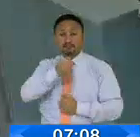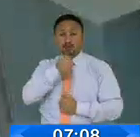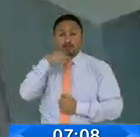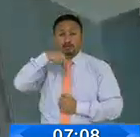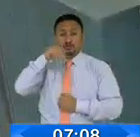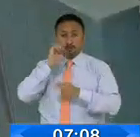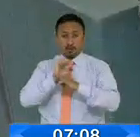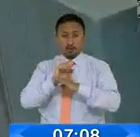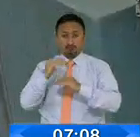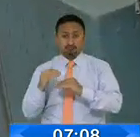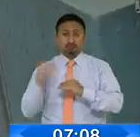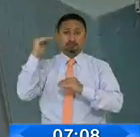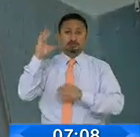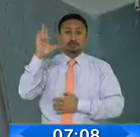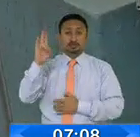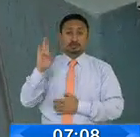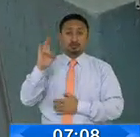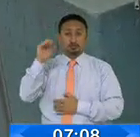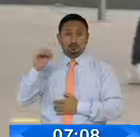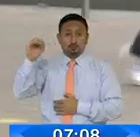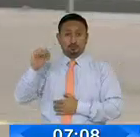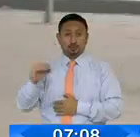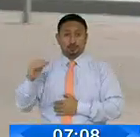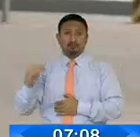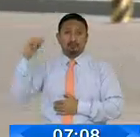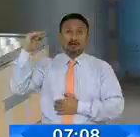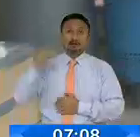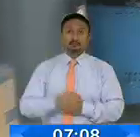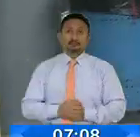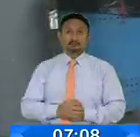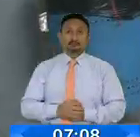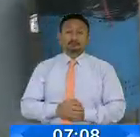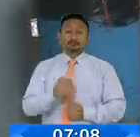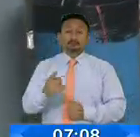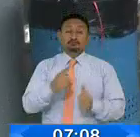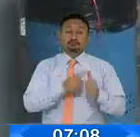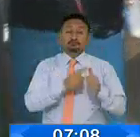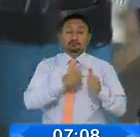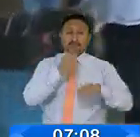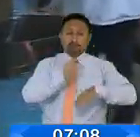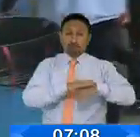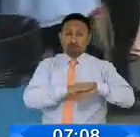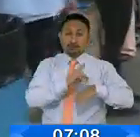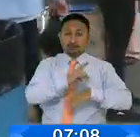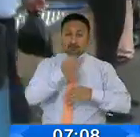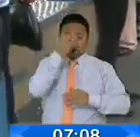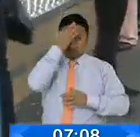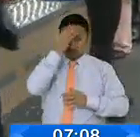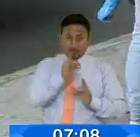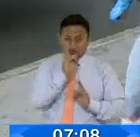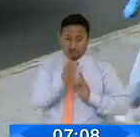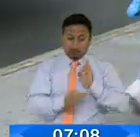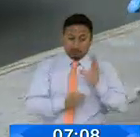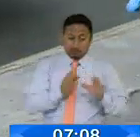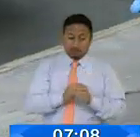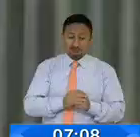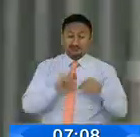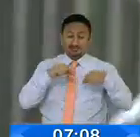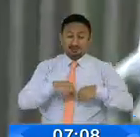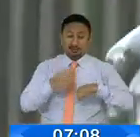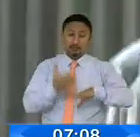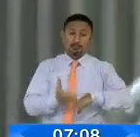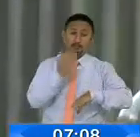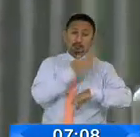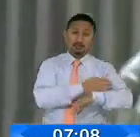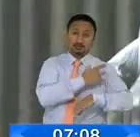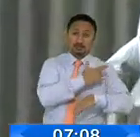Ecuador creció 7 puntos porcentuales en un solo año. Uno de los efectos es la pandemia, aunque se trataría de una tendencia que había